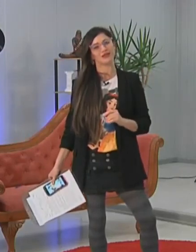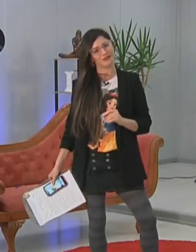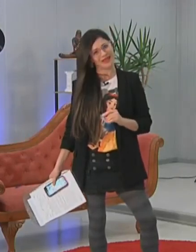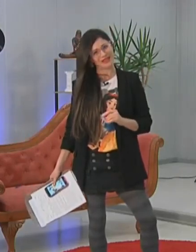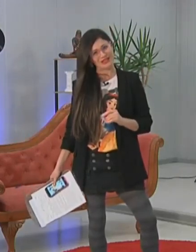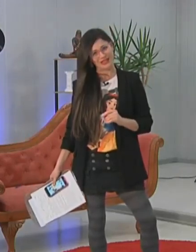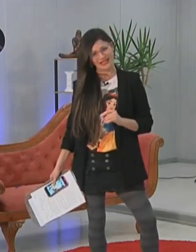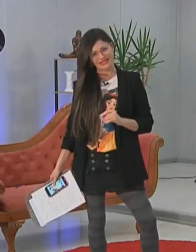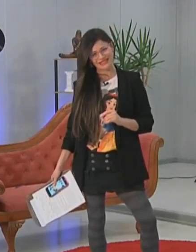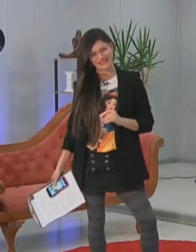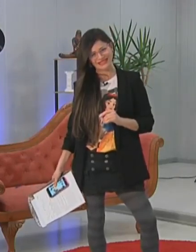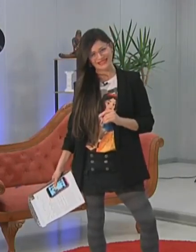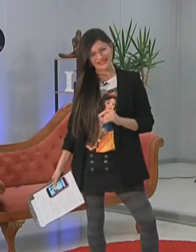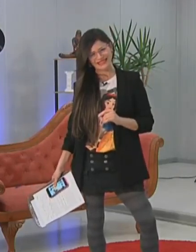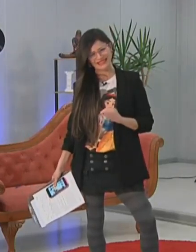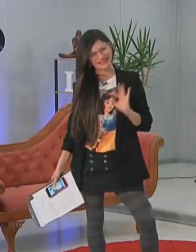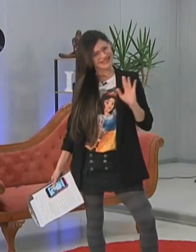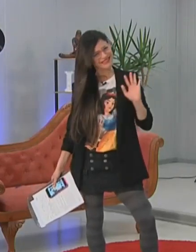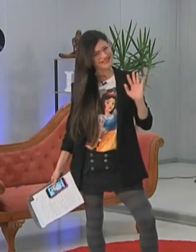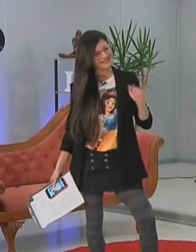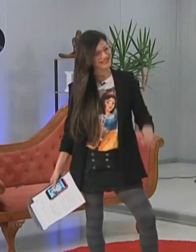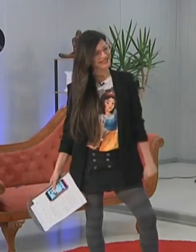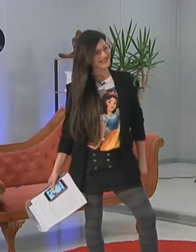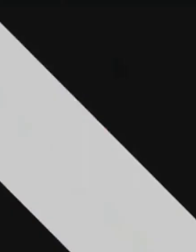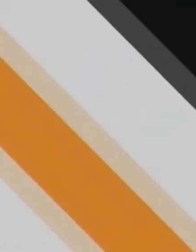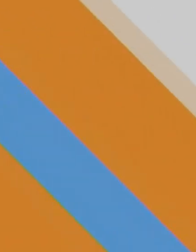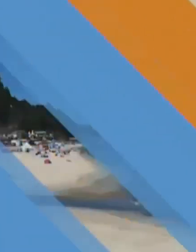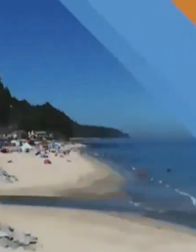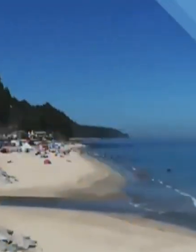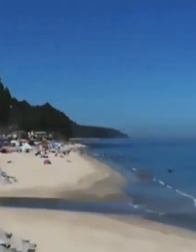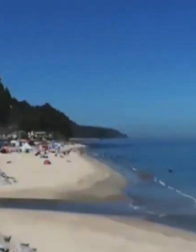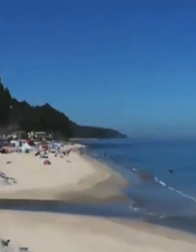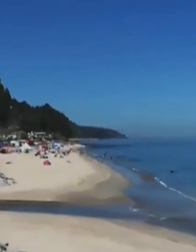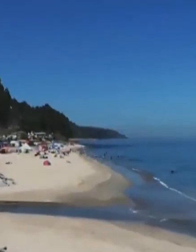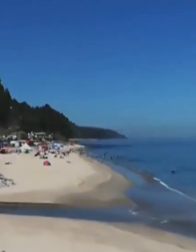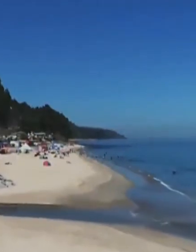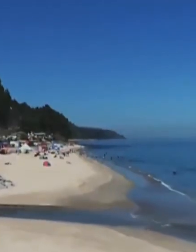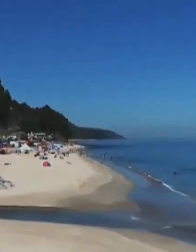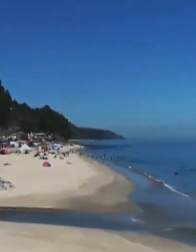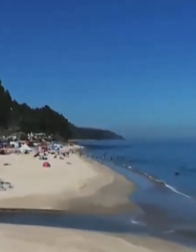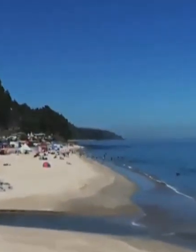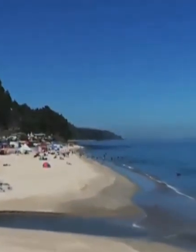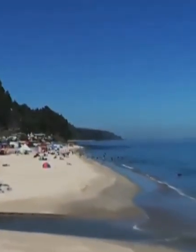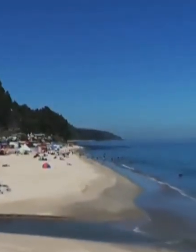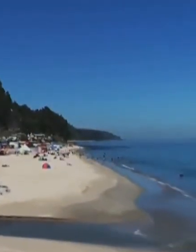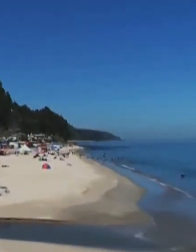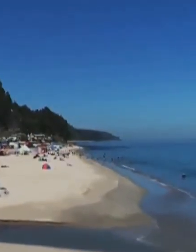que no se vaya de la sintonía. Dime qué vamos a hacer.